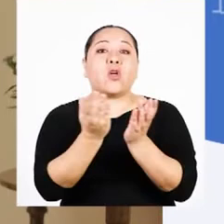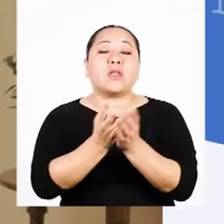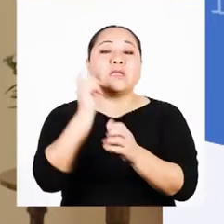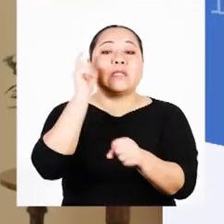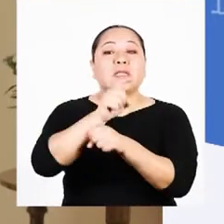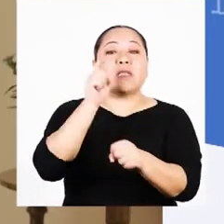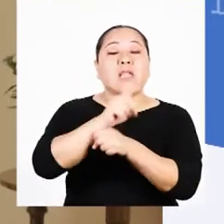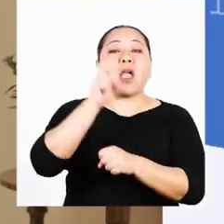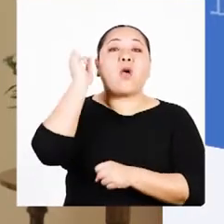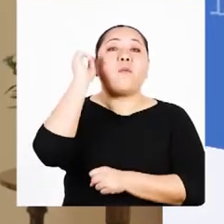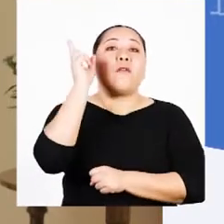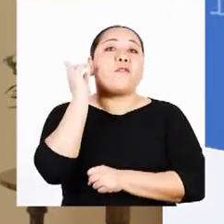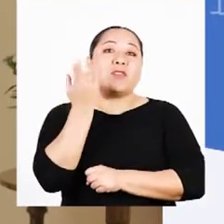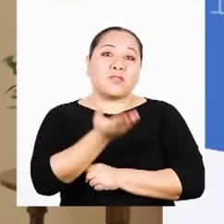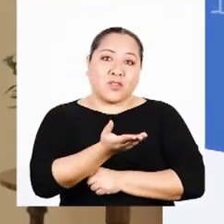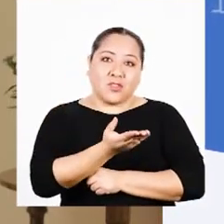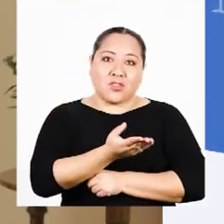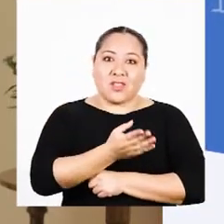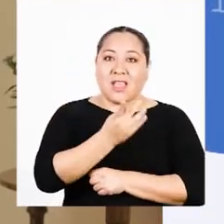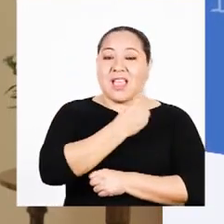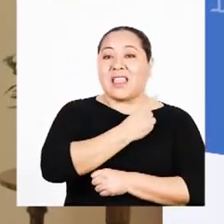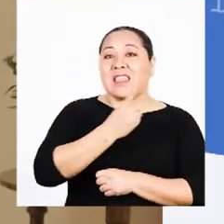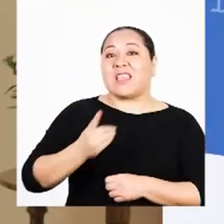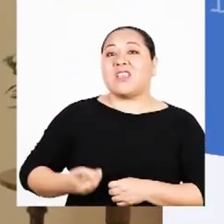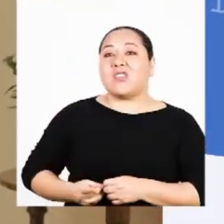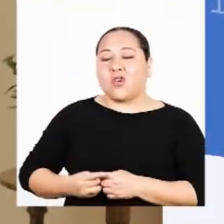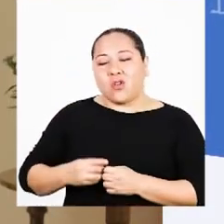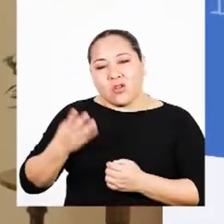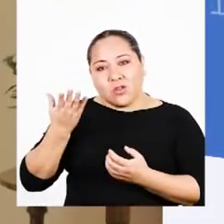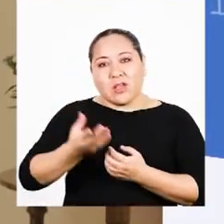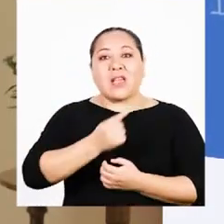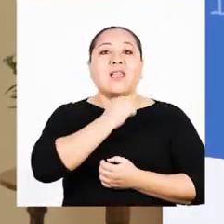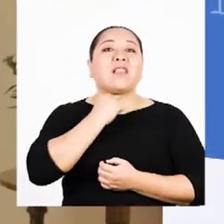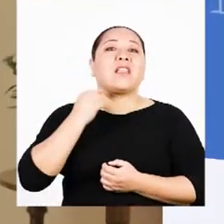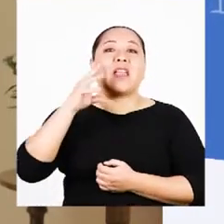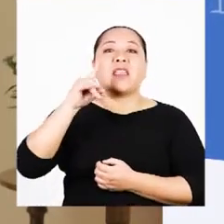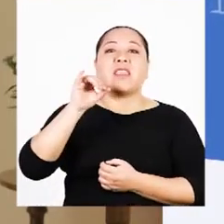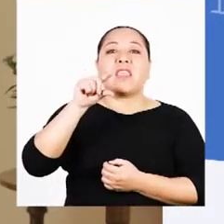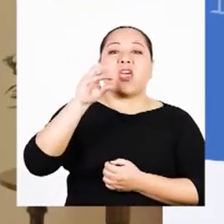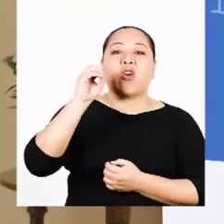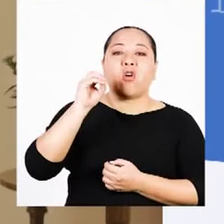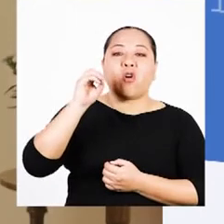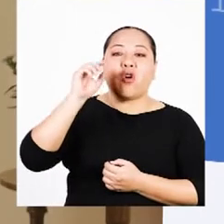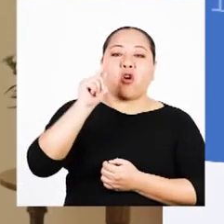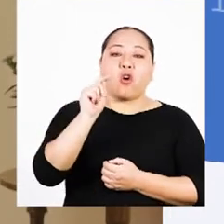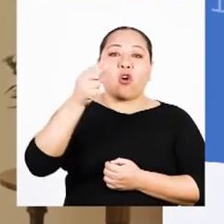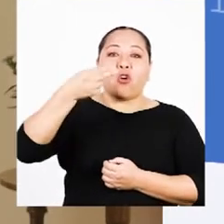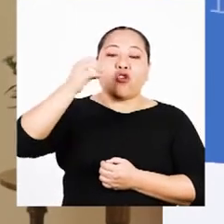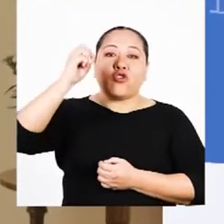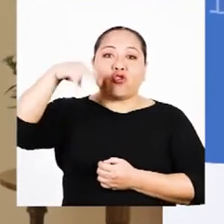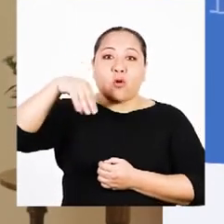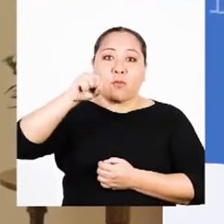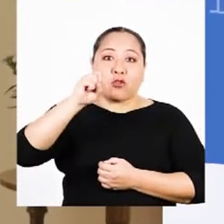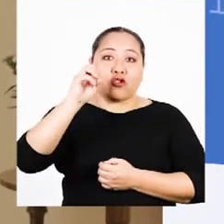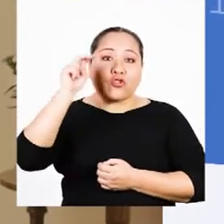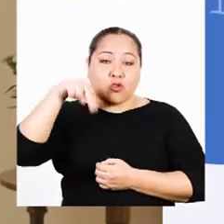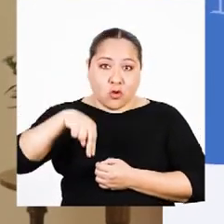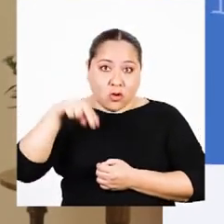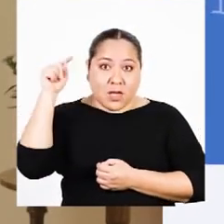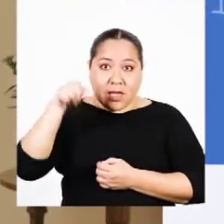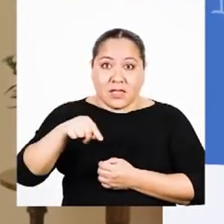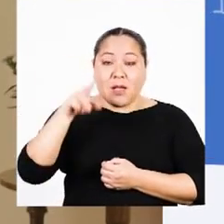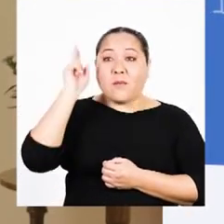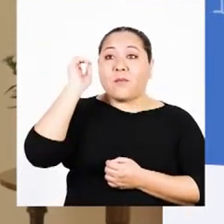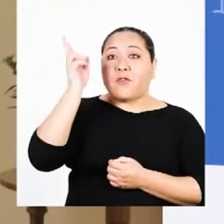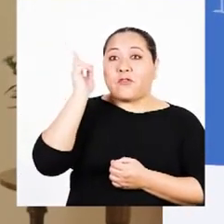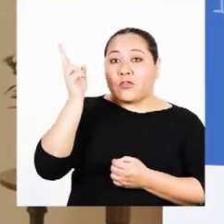donde se formaba a los profesores. Su director fue el misionero británico Diego Thomson, quien fue un pedagogo